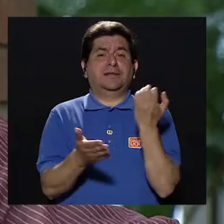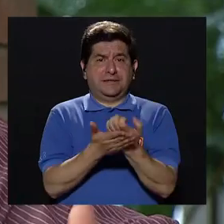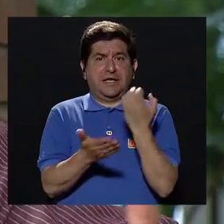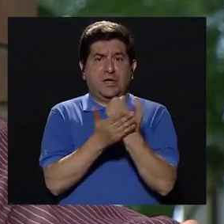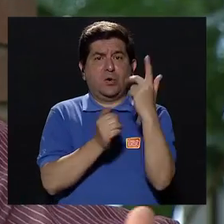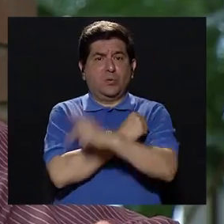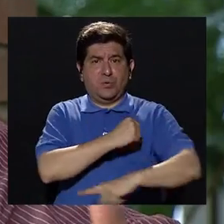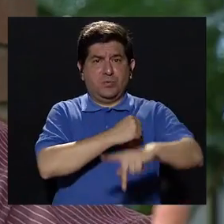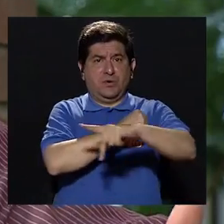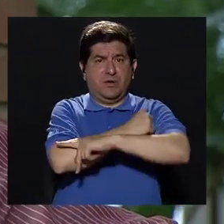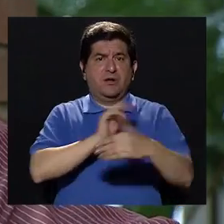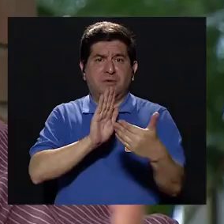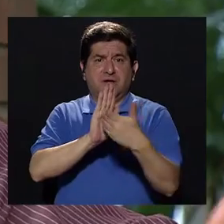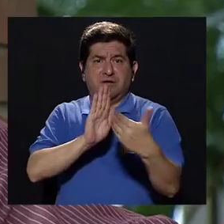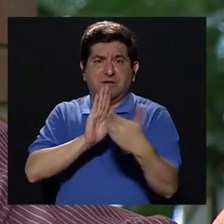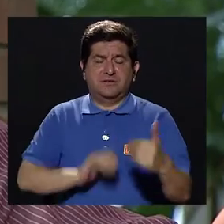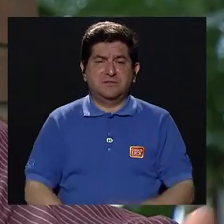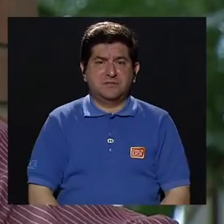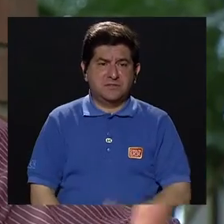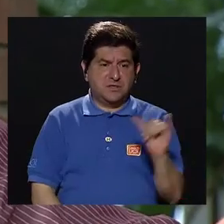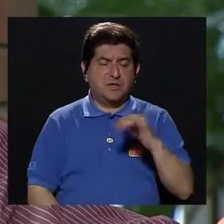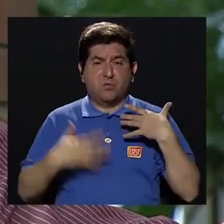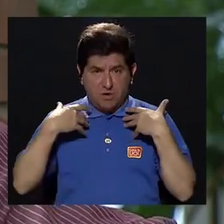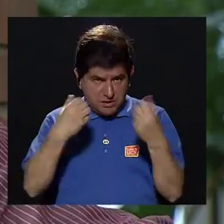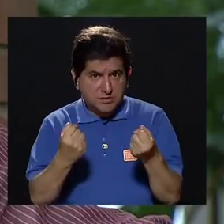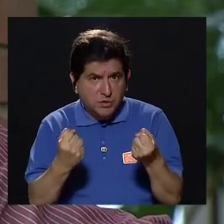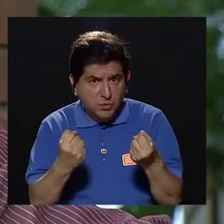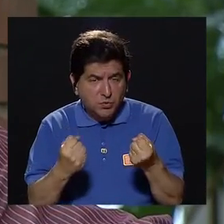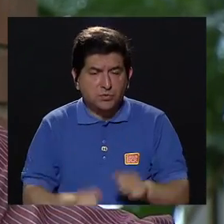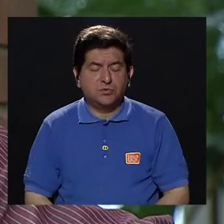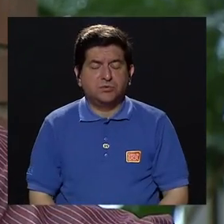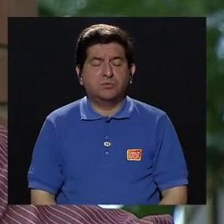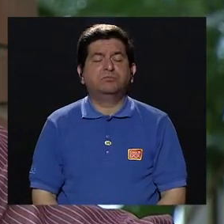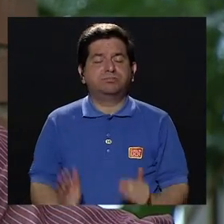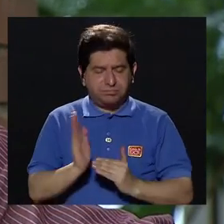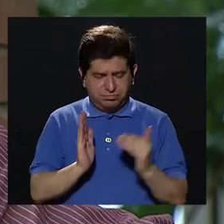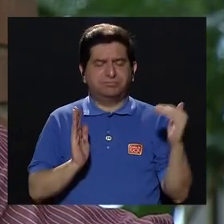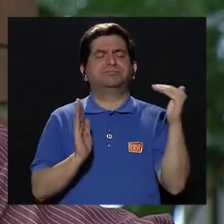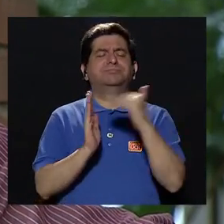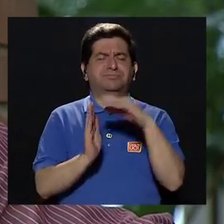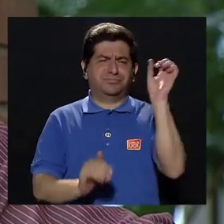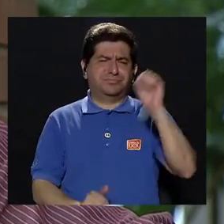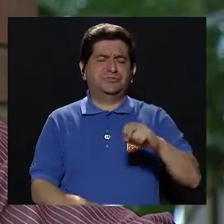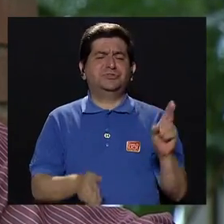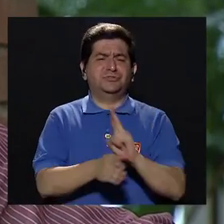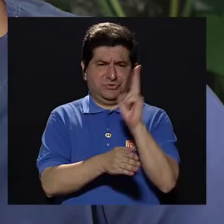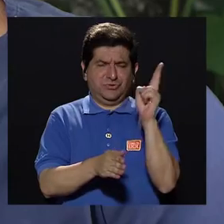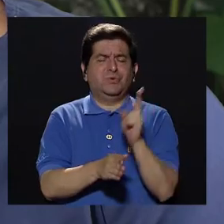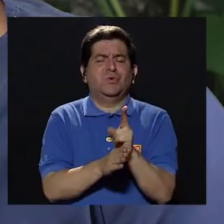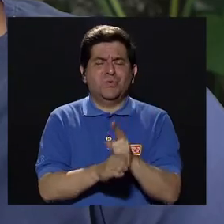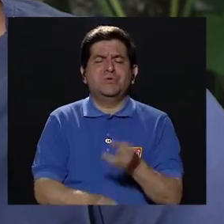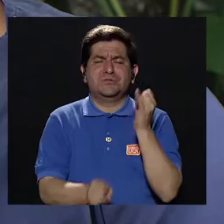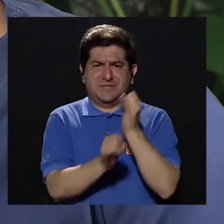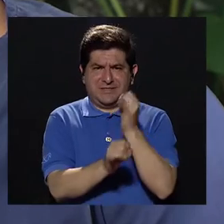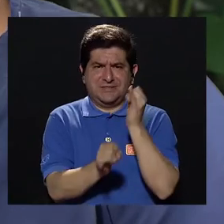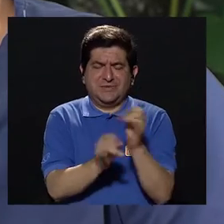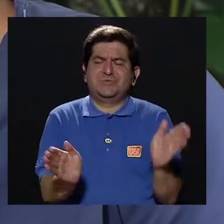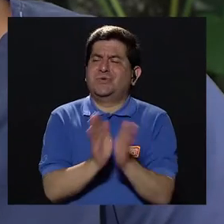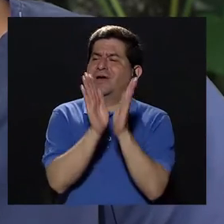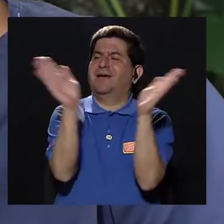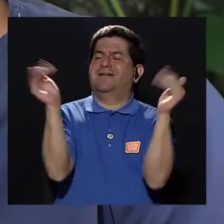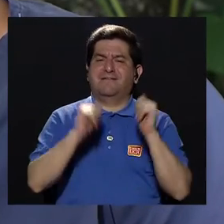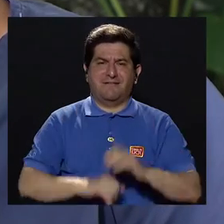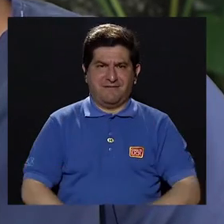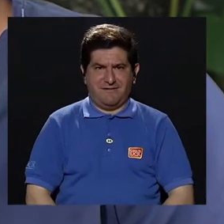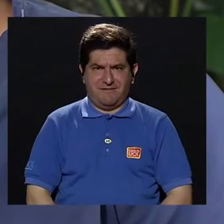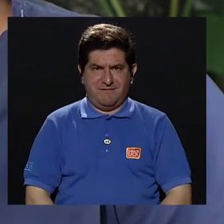términos económicos al país y en términos de salud, ¿verdad? Son muchos millones los que está utilizando la institución